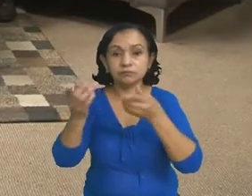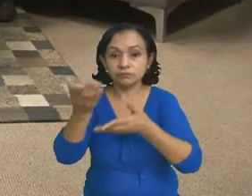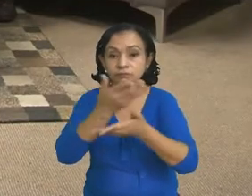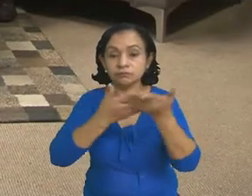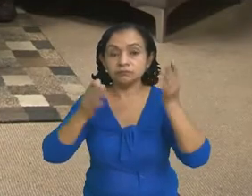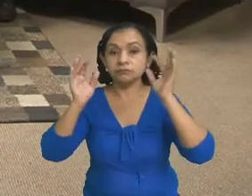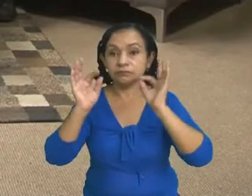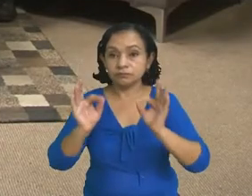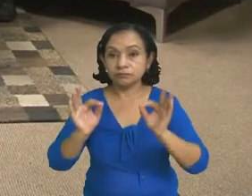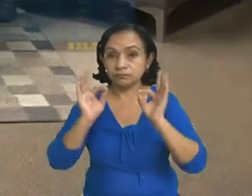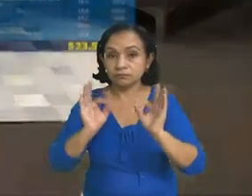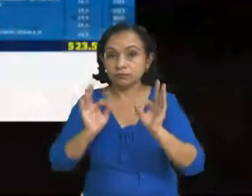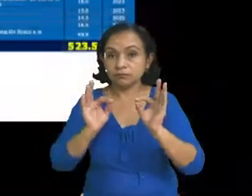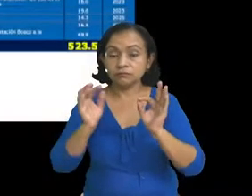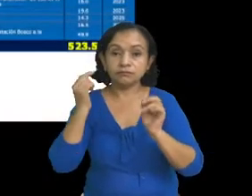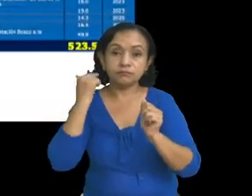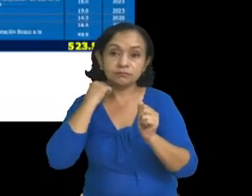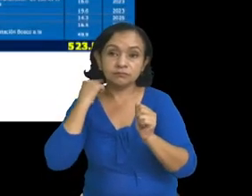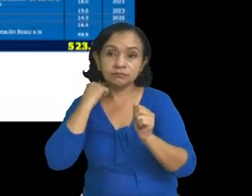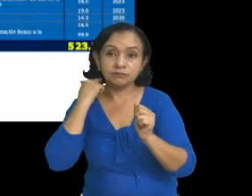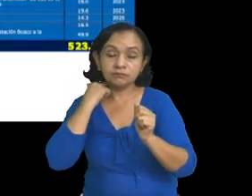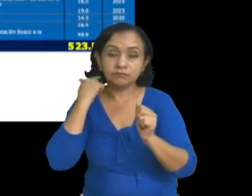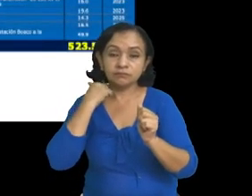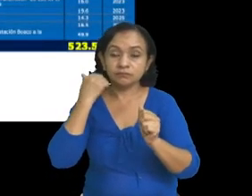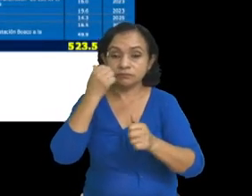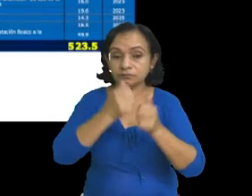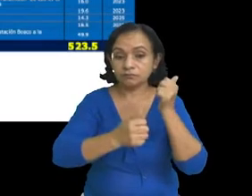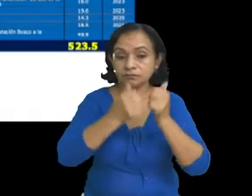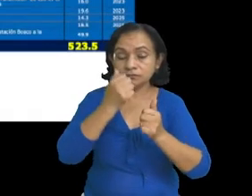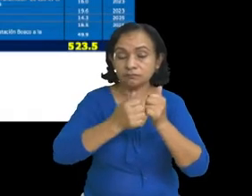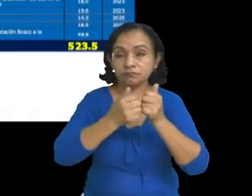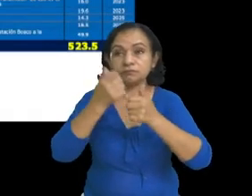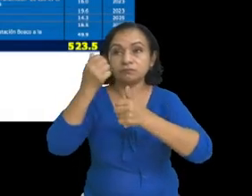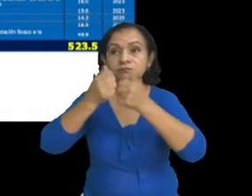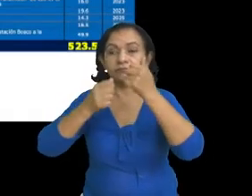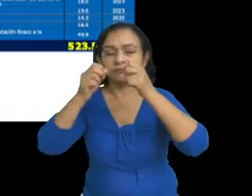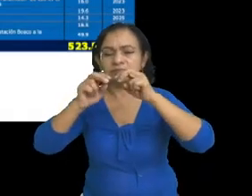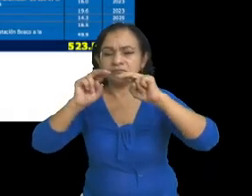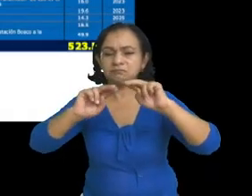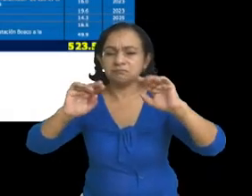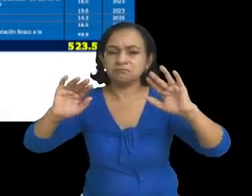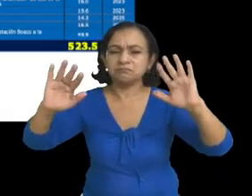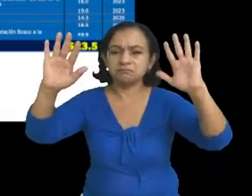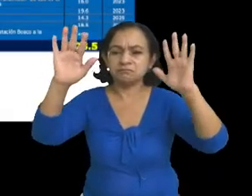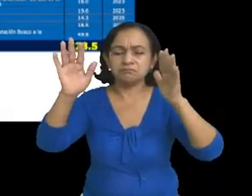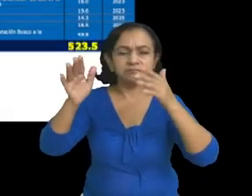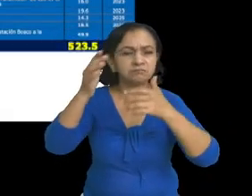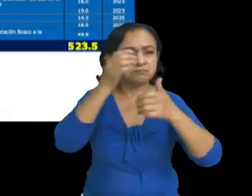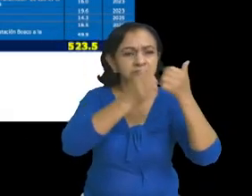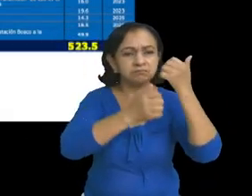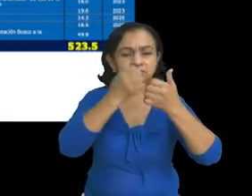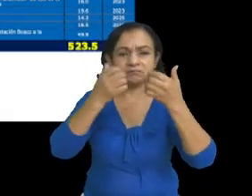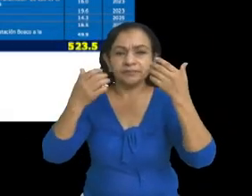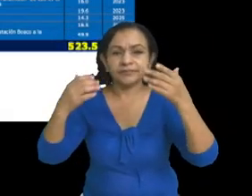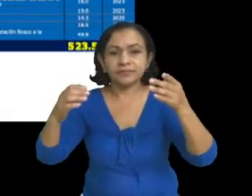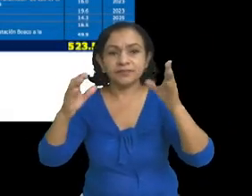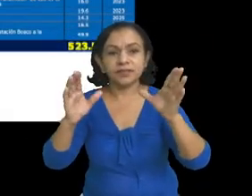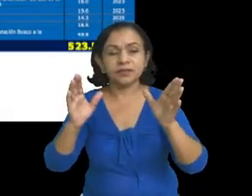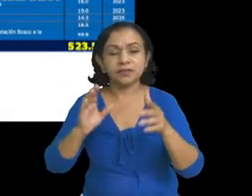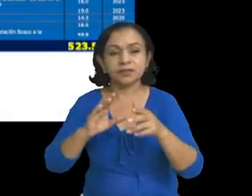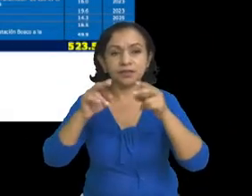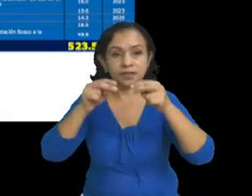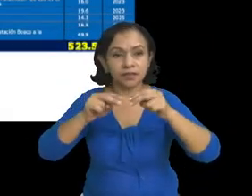pues siempre hay fallas por descargas atmosféricas o cualquier otro tipo de evento